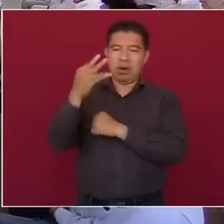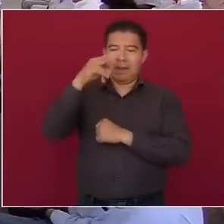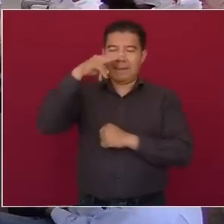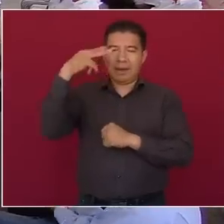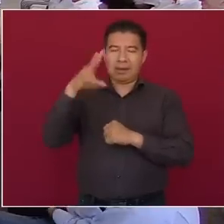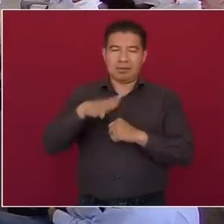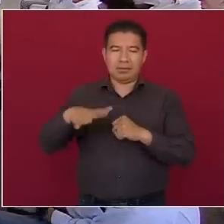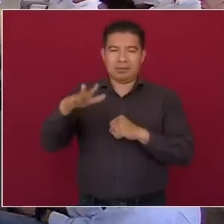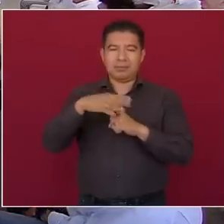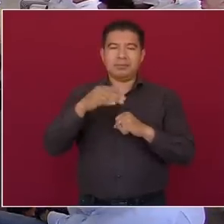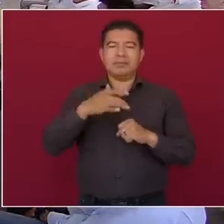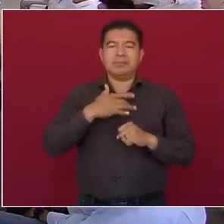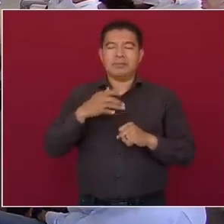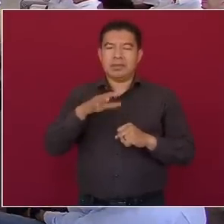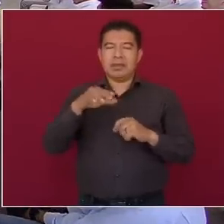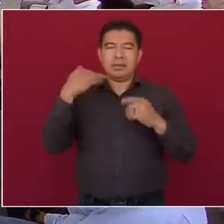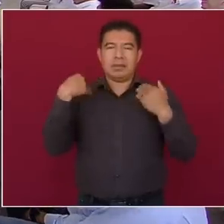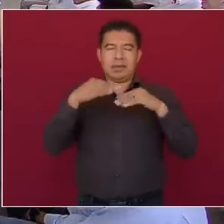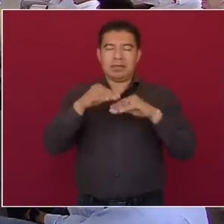Gracias, Ali.